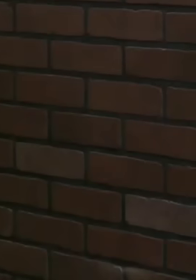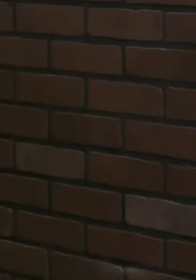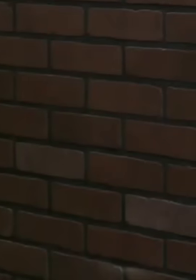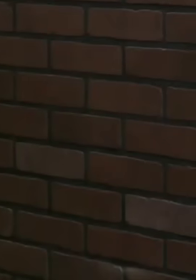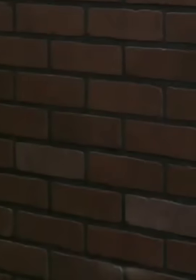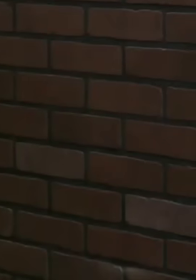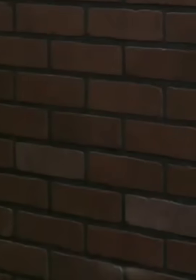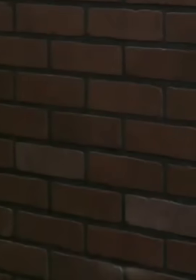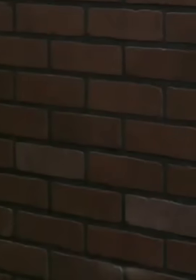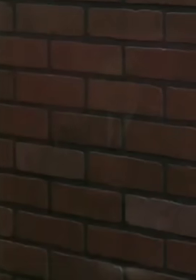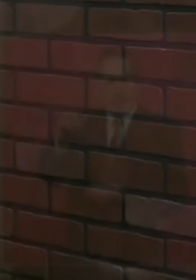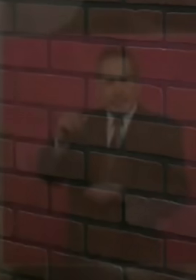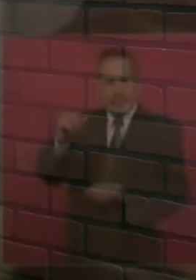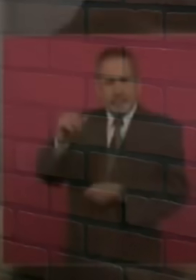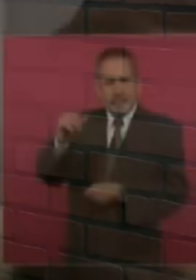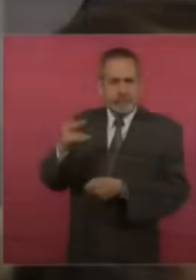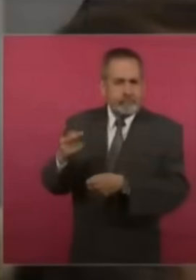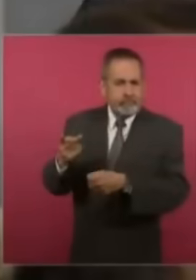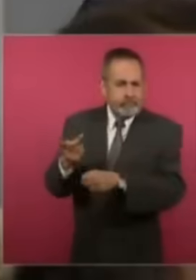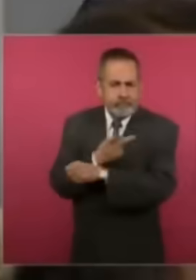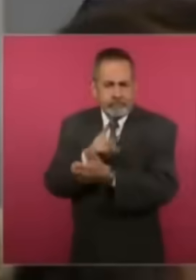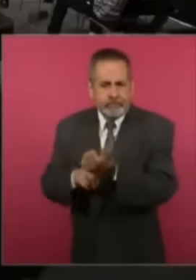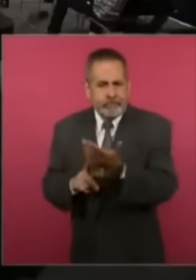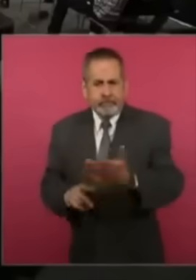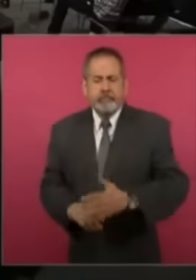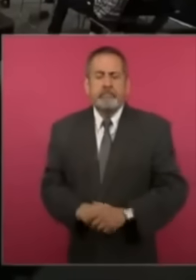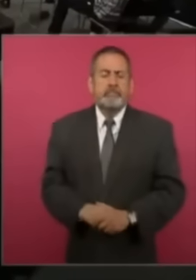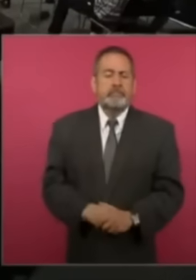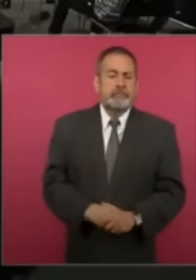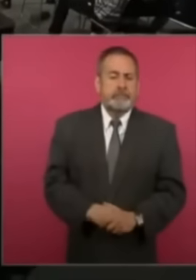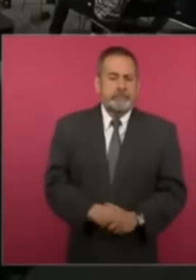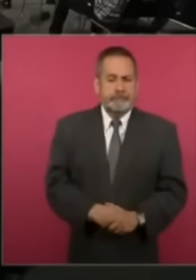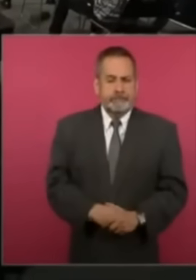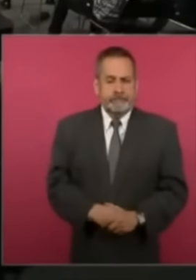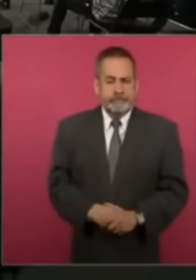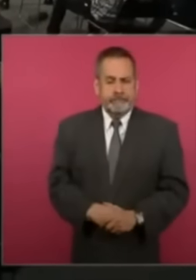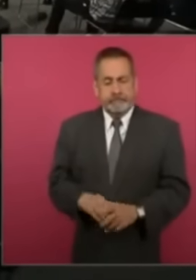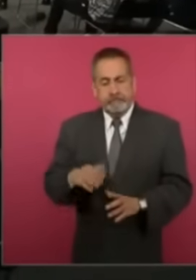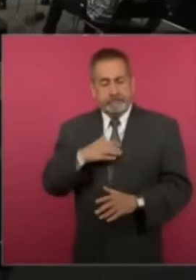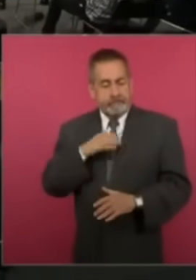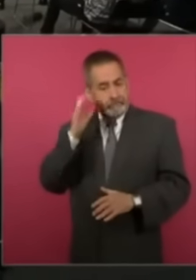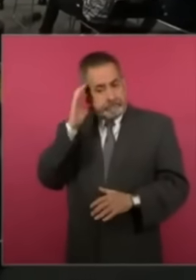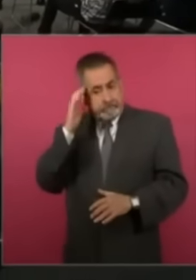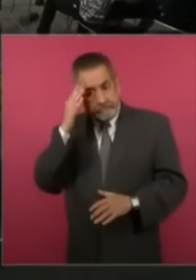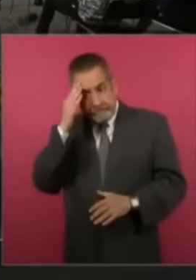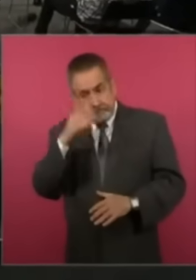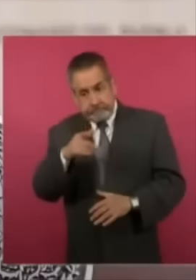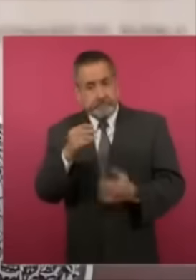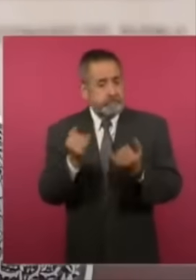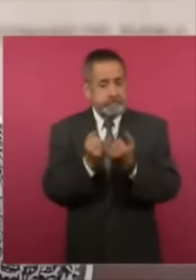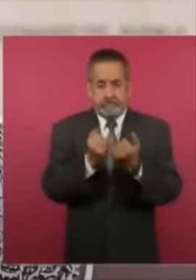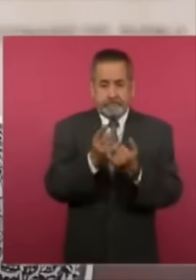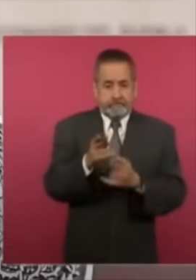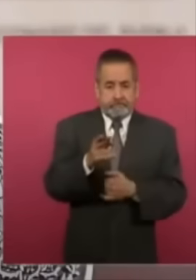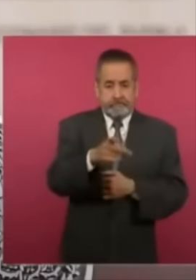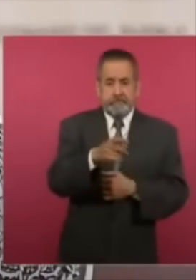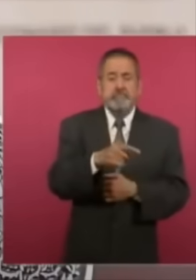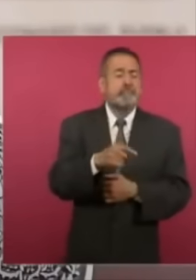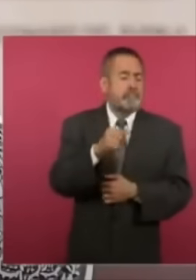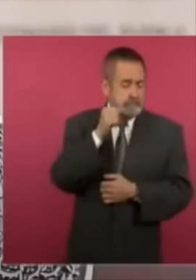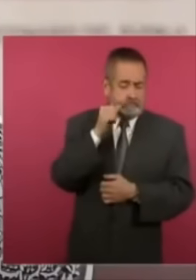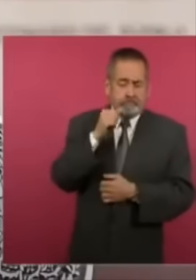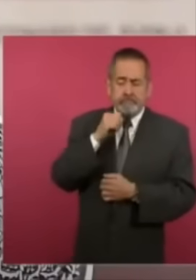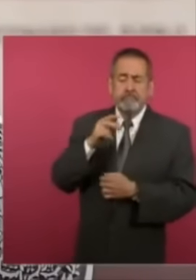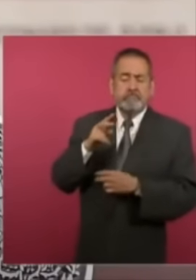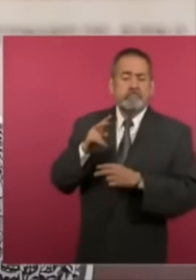Luisa María alcalde Bueno lo que conocemos Pues al igual que ustedes que se presentó